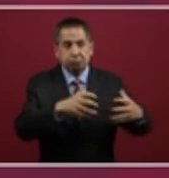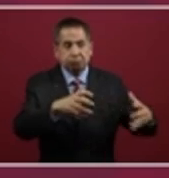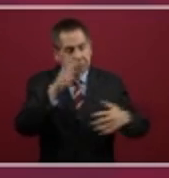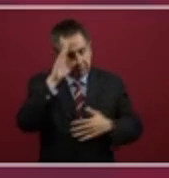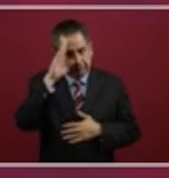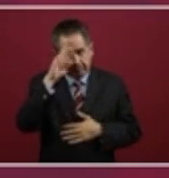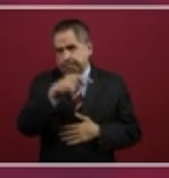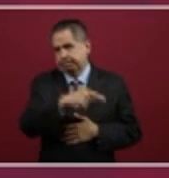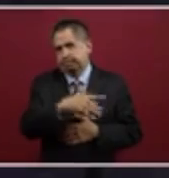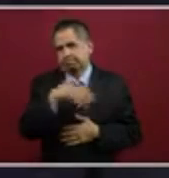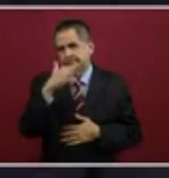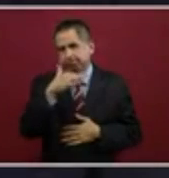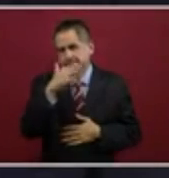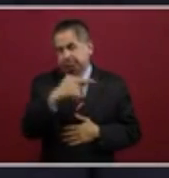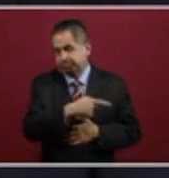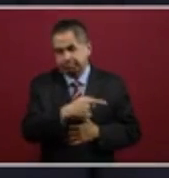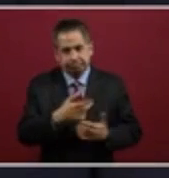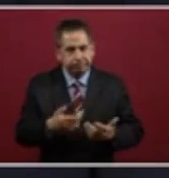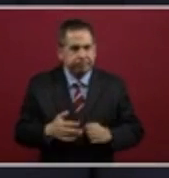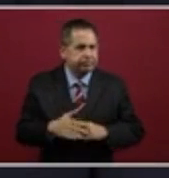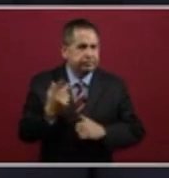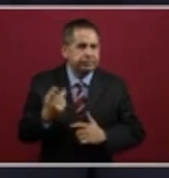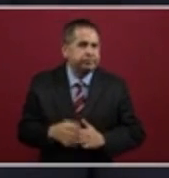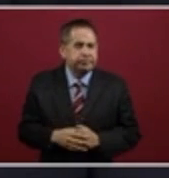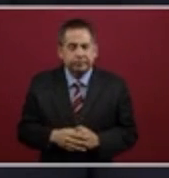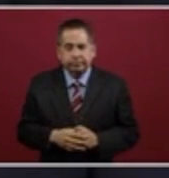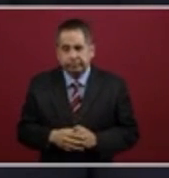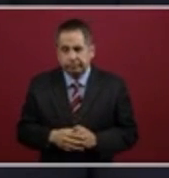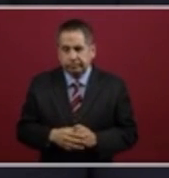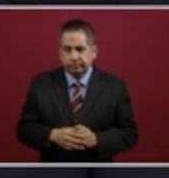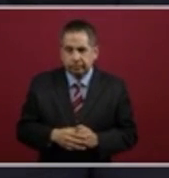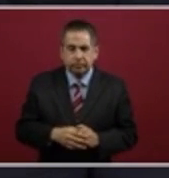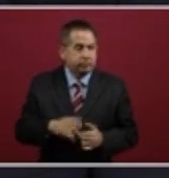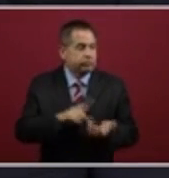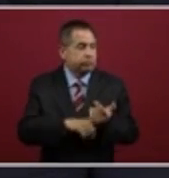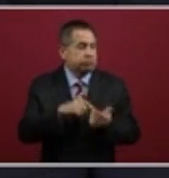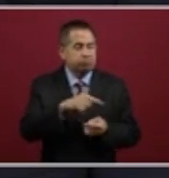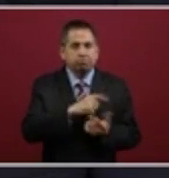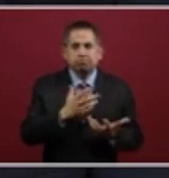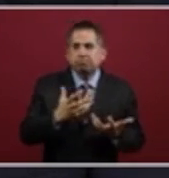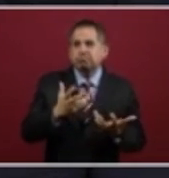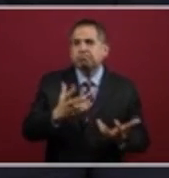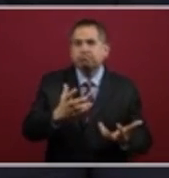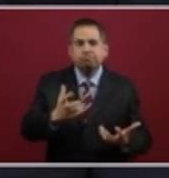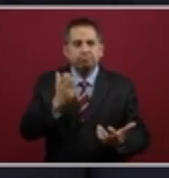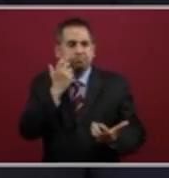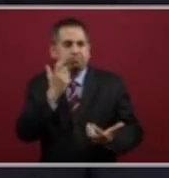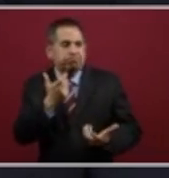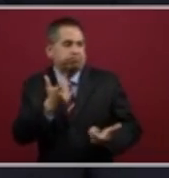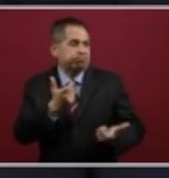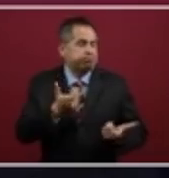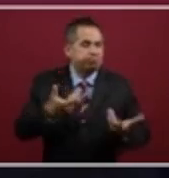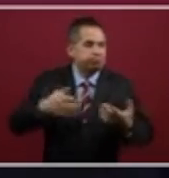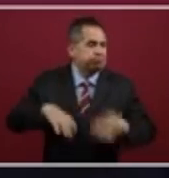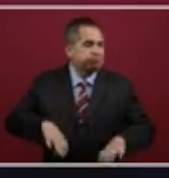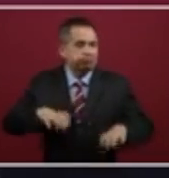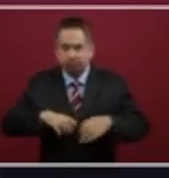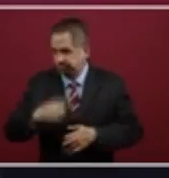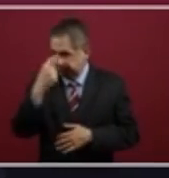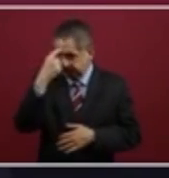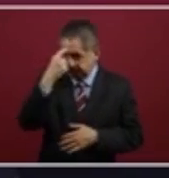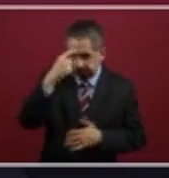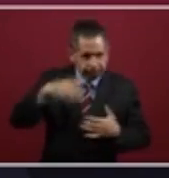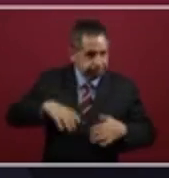creando por la ambición al dinero, por lo material, y